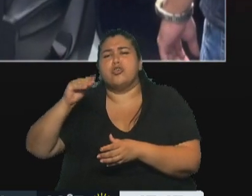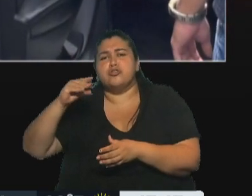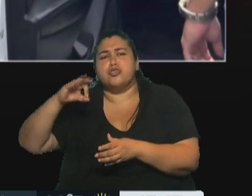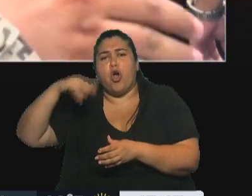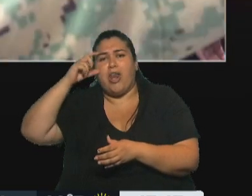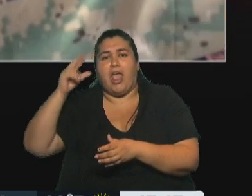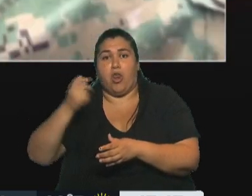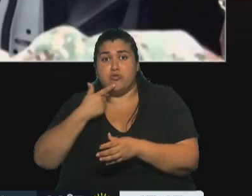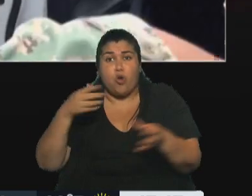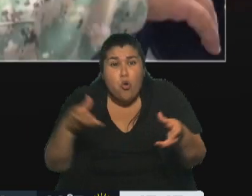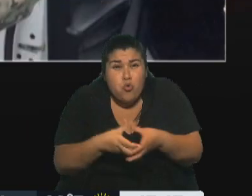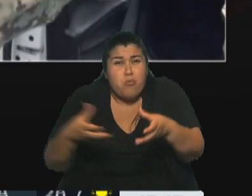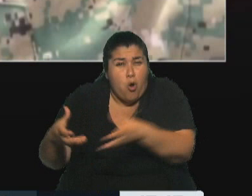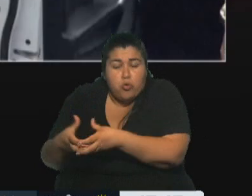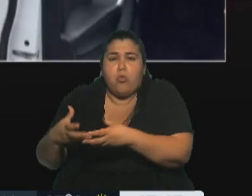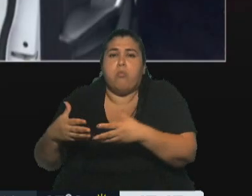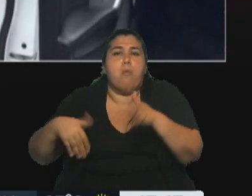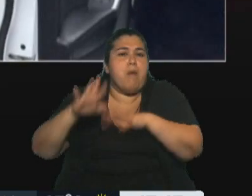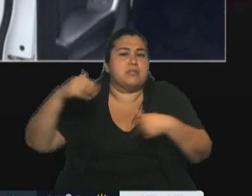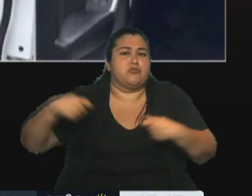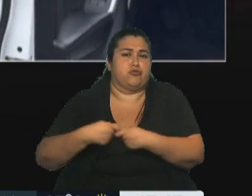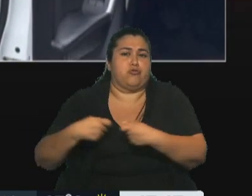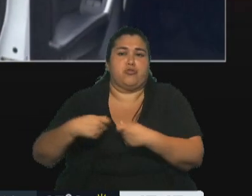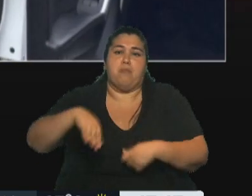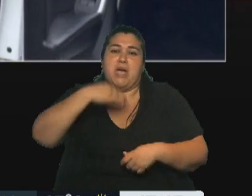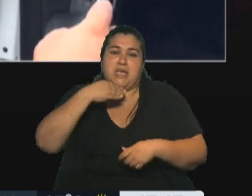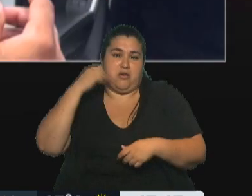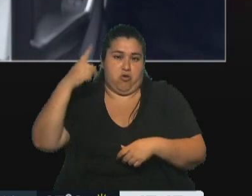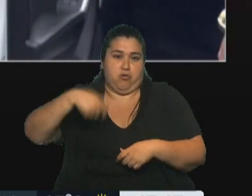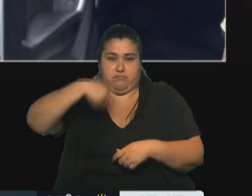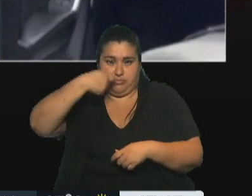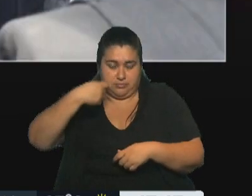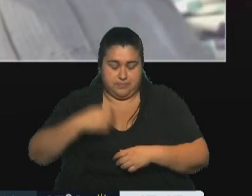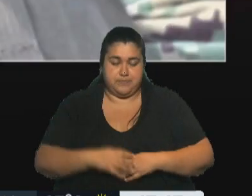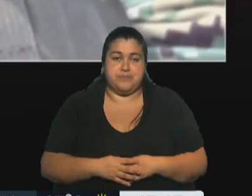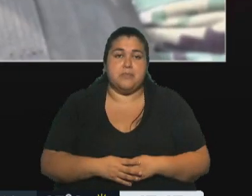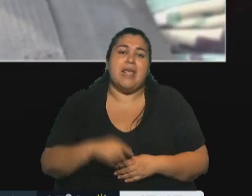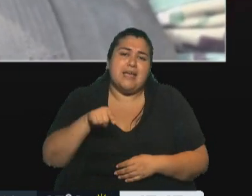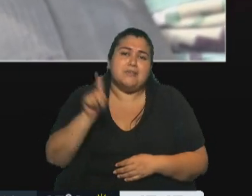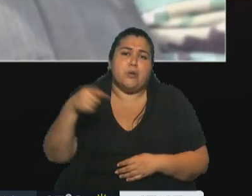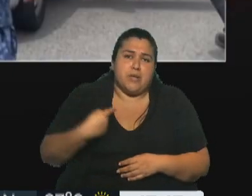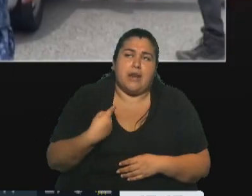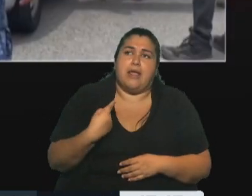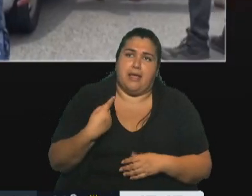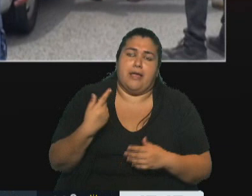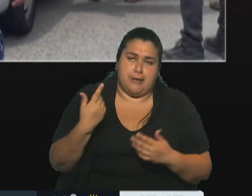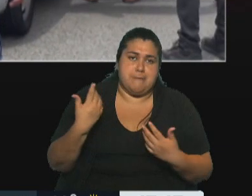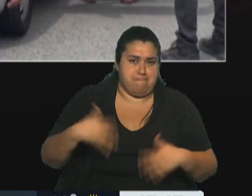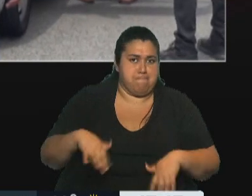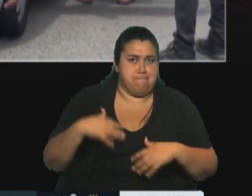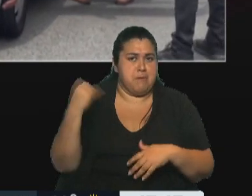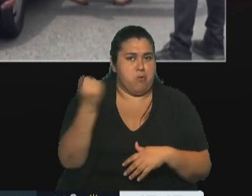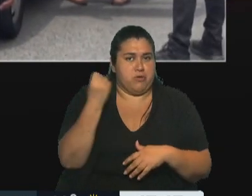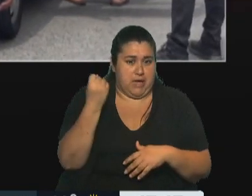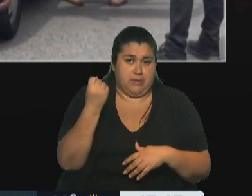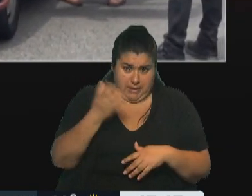grandes organizaciones están vinculadas a los carteles mexicanos. Y esto representa de alguna una trama muy importante, donde es